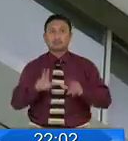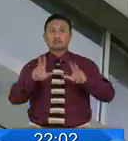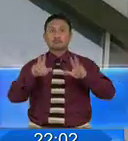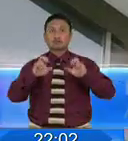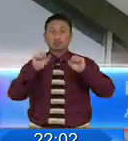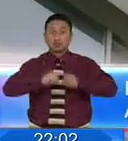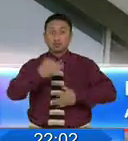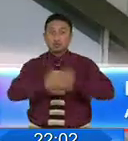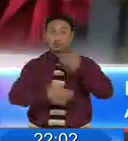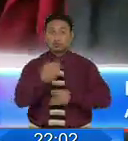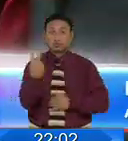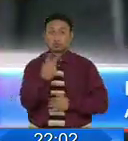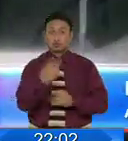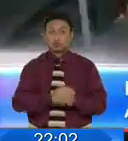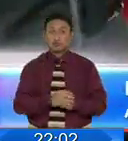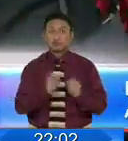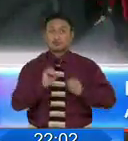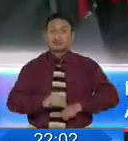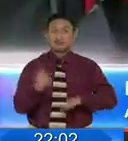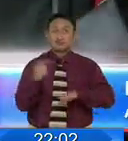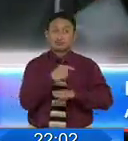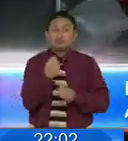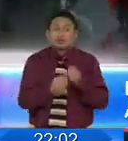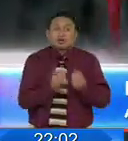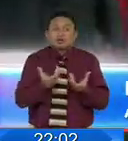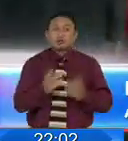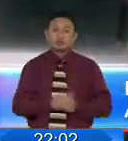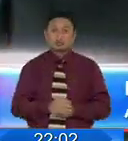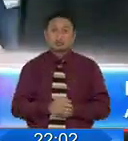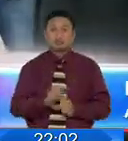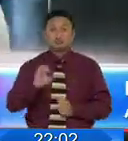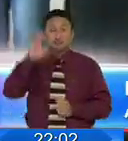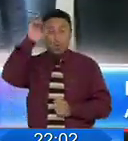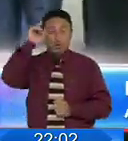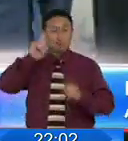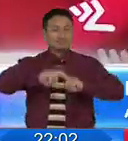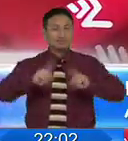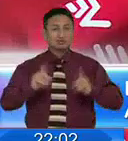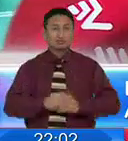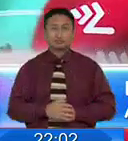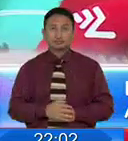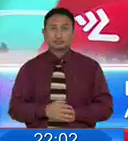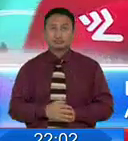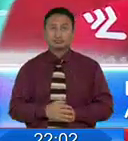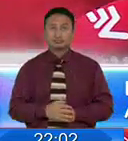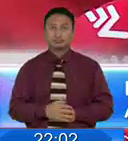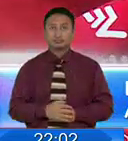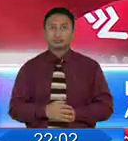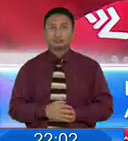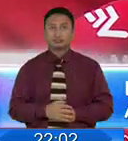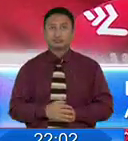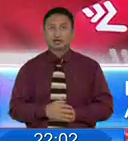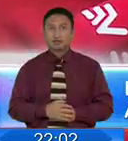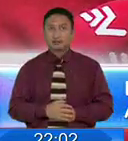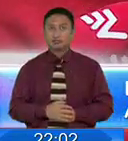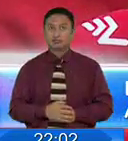ser judicializados, y en ese caso, ¿qué harán? Hay criterios divididos. ¿Cómo responder si la justicia lo